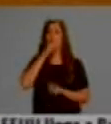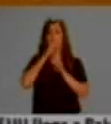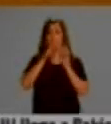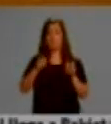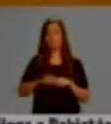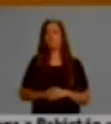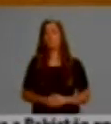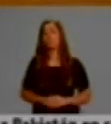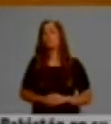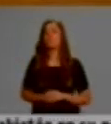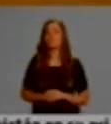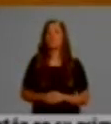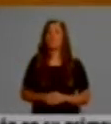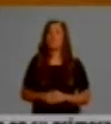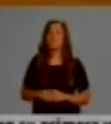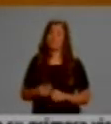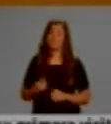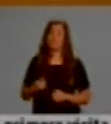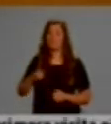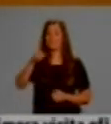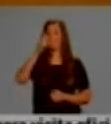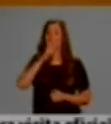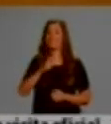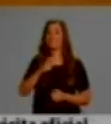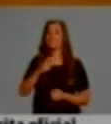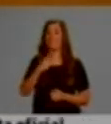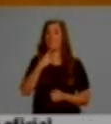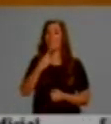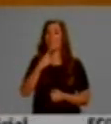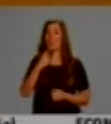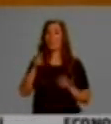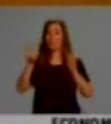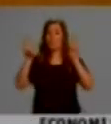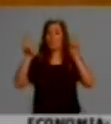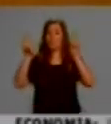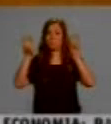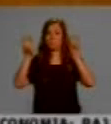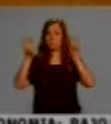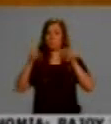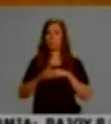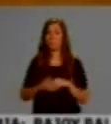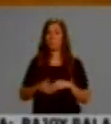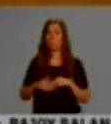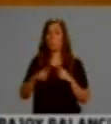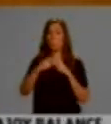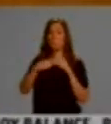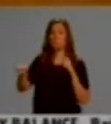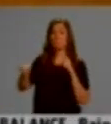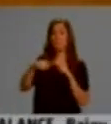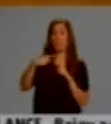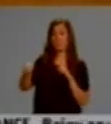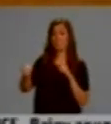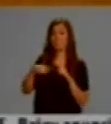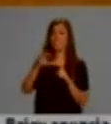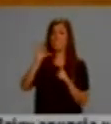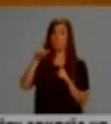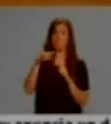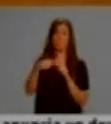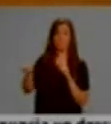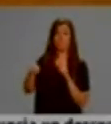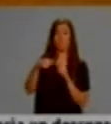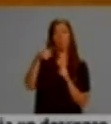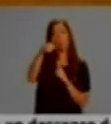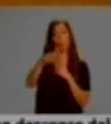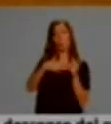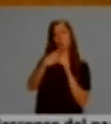intervención, recordaba a alguien, le recordaba una de los mensajes telefónicos que usted le